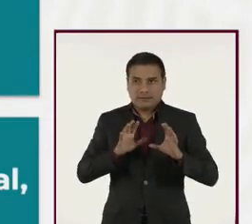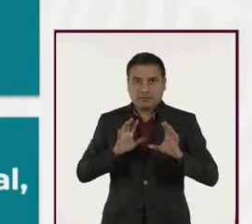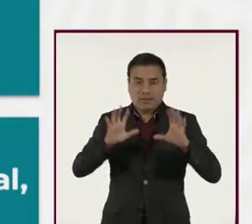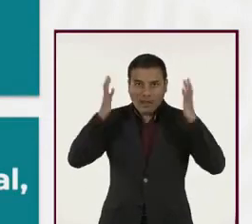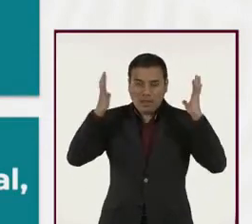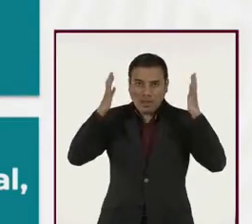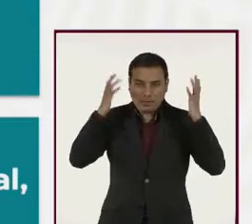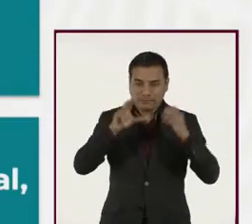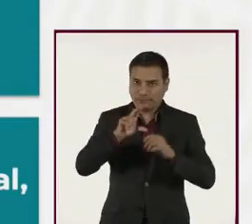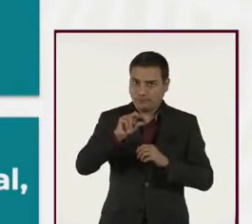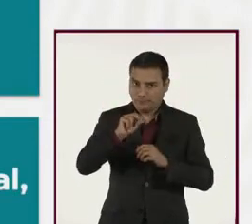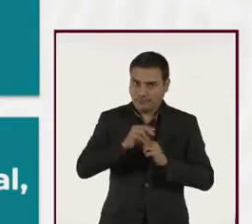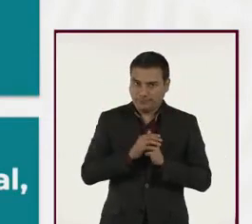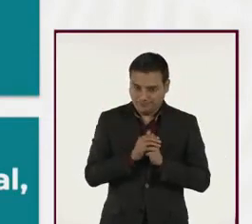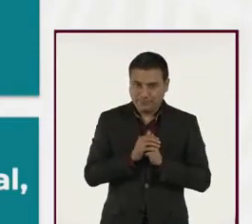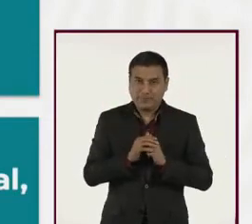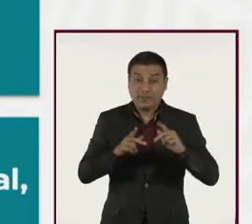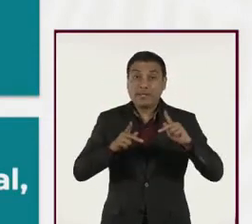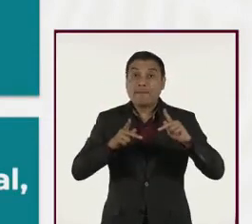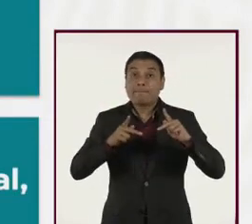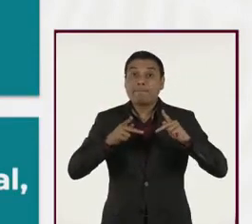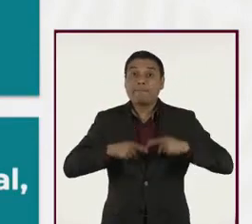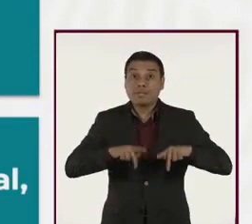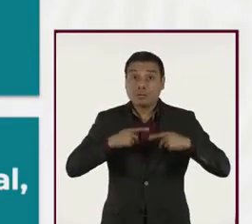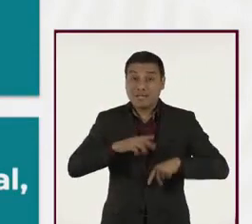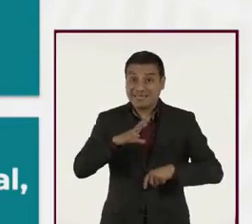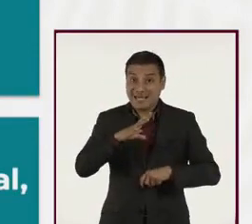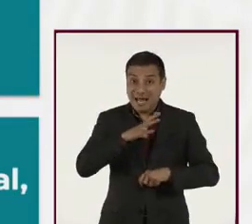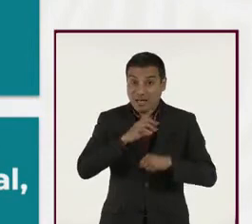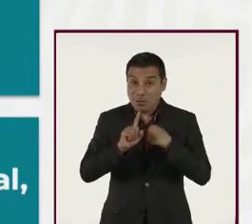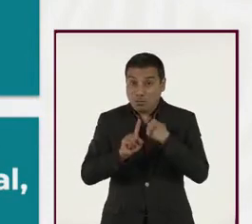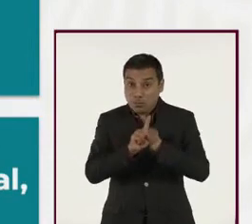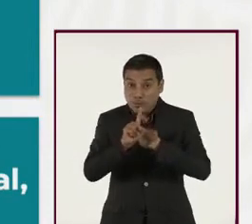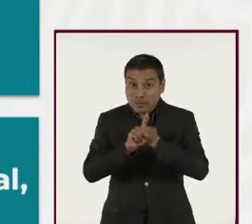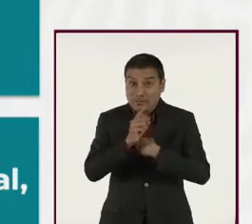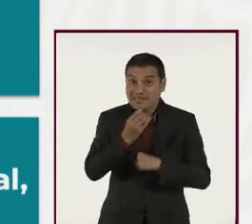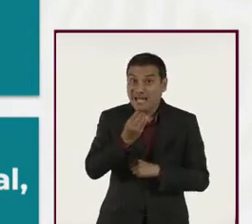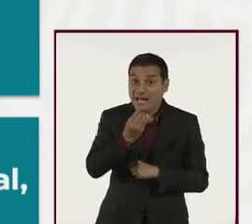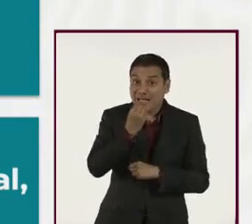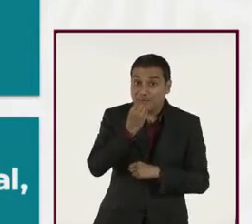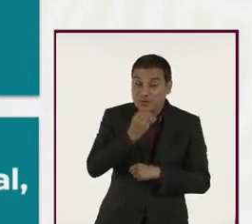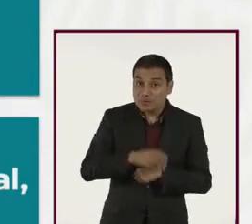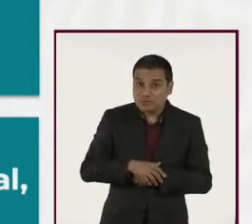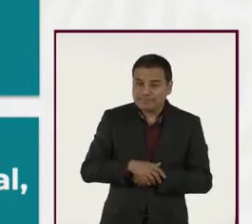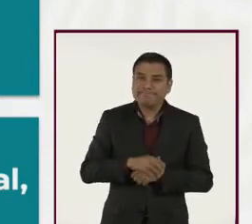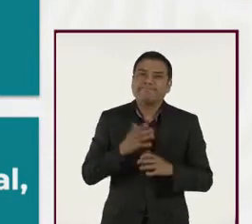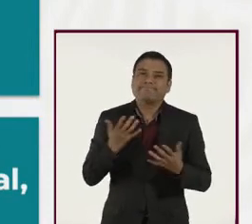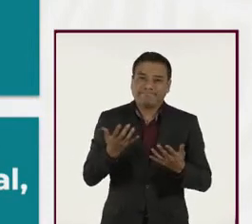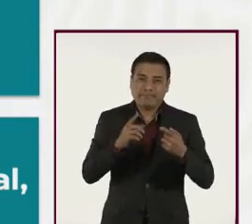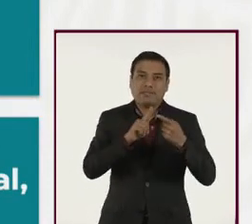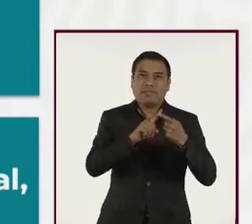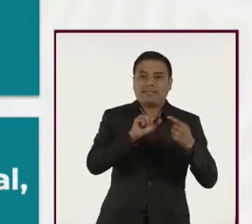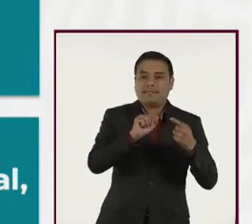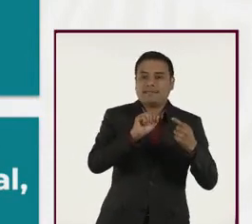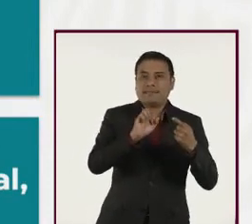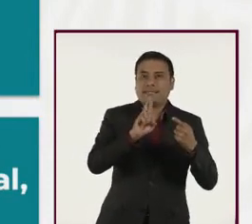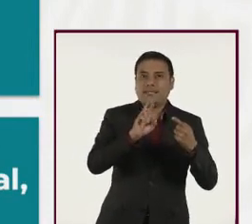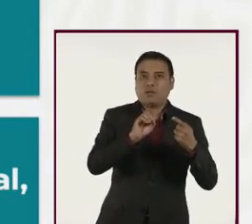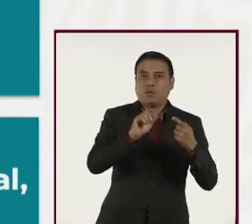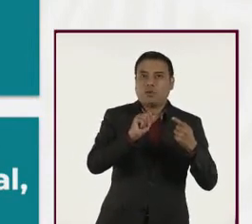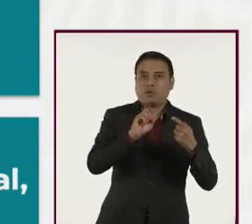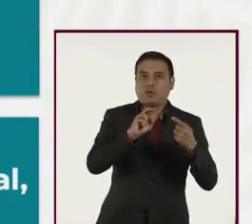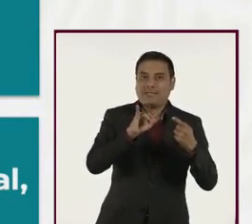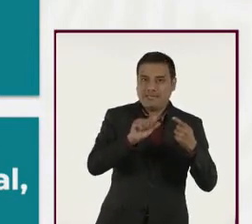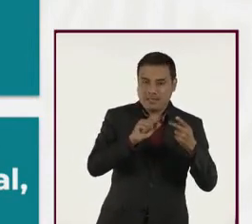personas con trastornos de alimentación se han identificado alteraciones en estos dos neurotransmisores principalmente y qué es lo que